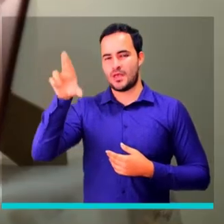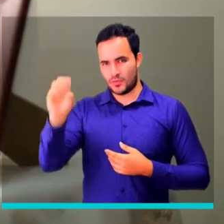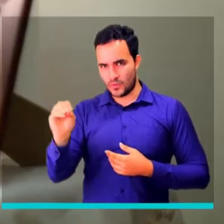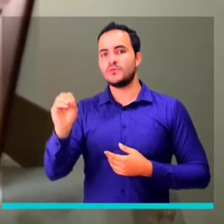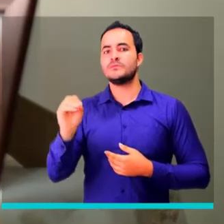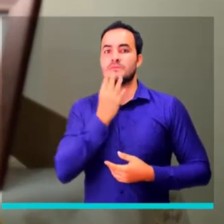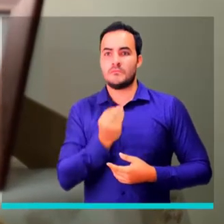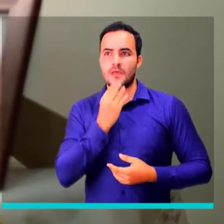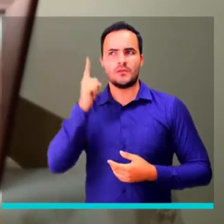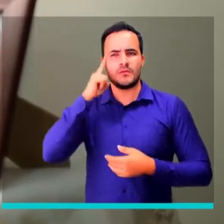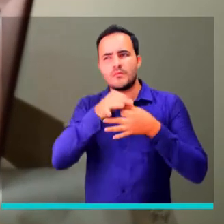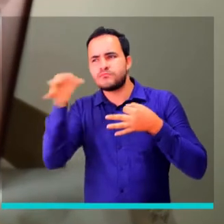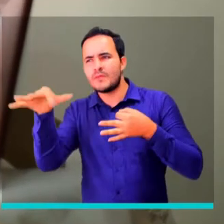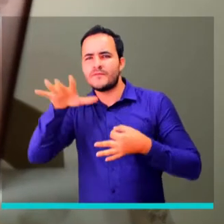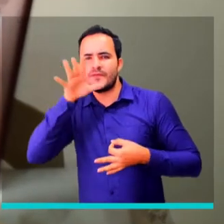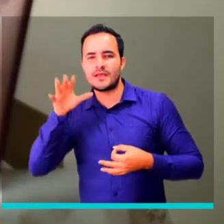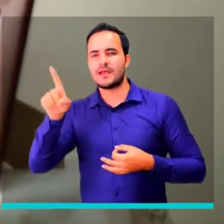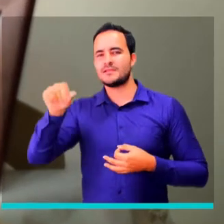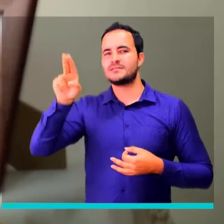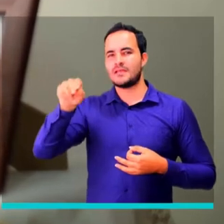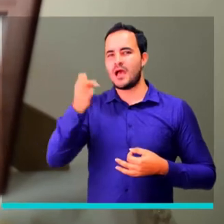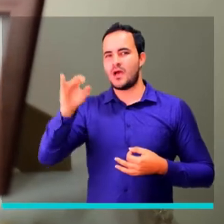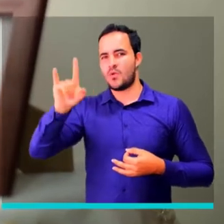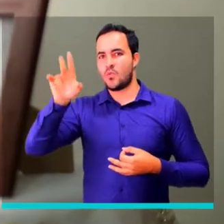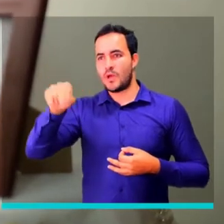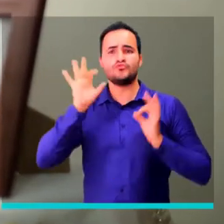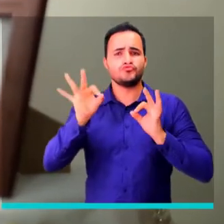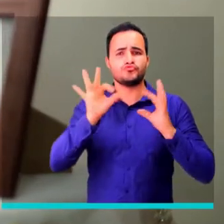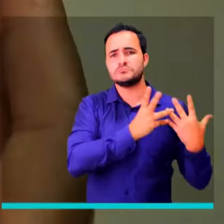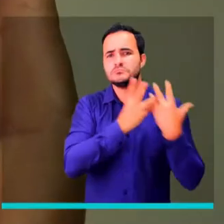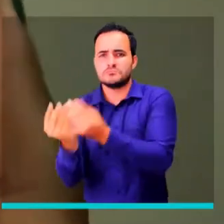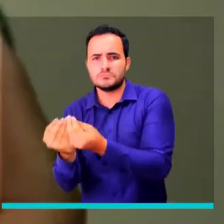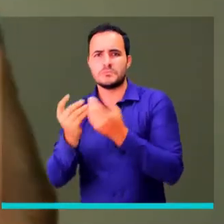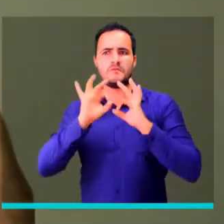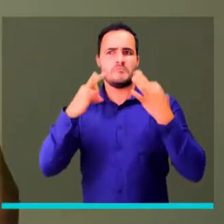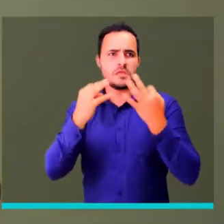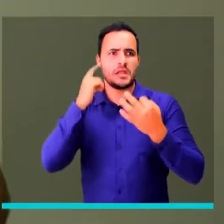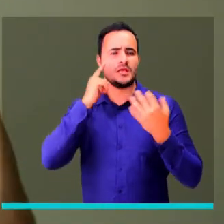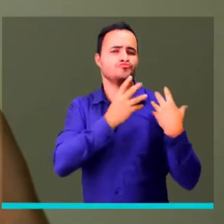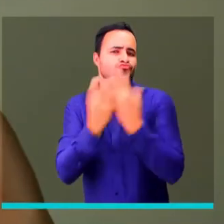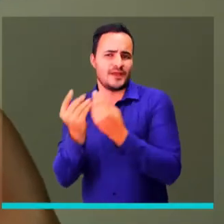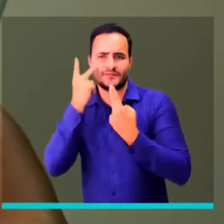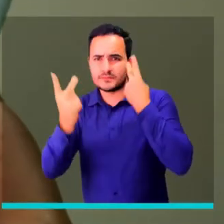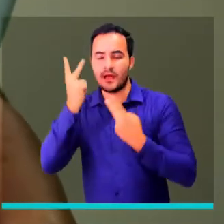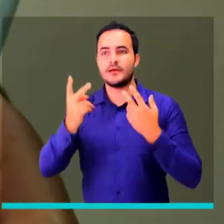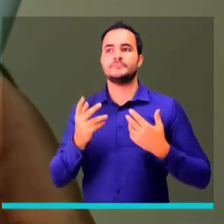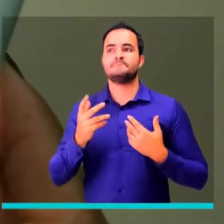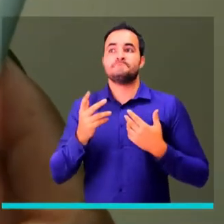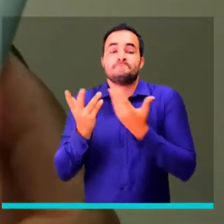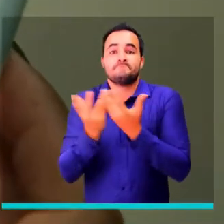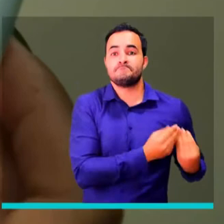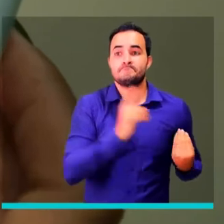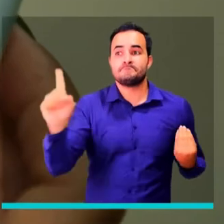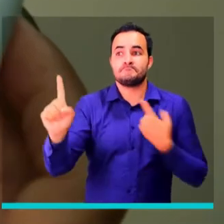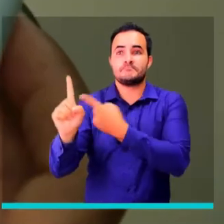Juan. Cada 8 días subían los nietos de acá de Medellín, hijos, y no se sabe pues realmente. Ya ahí es muy difícil, es imposible pues